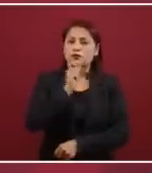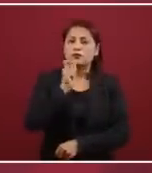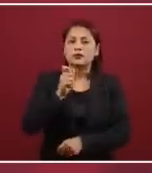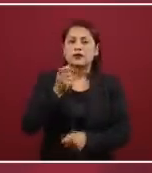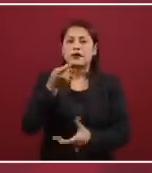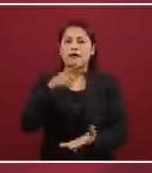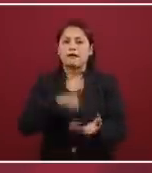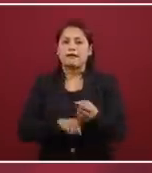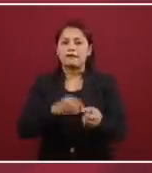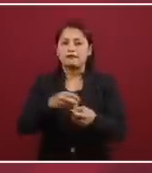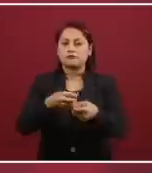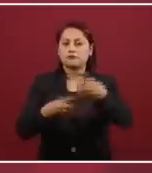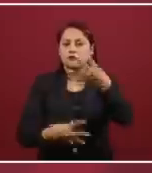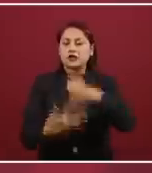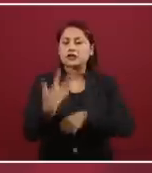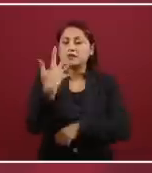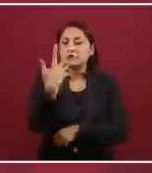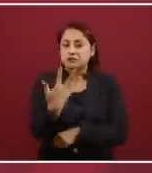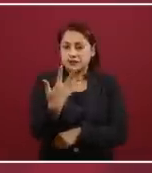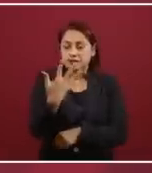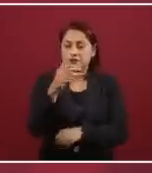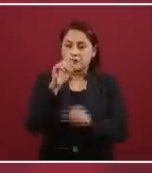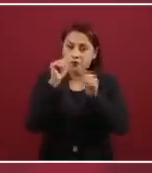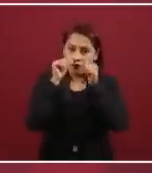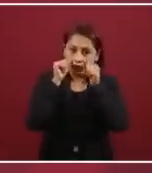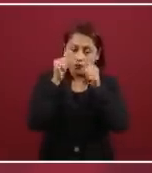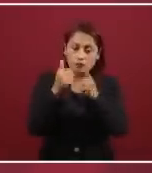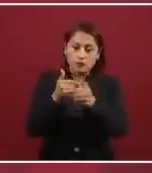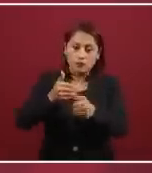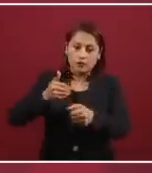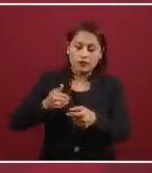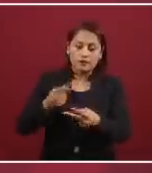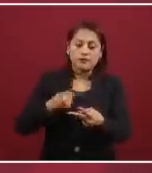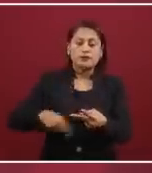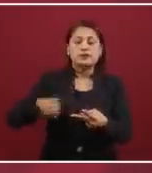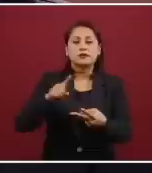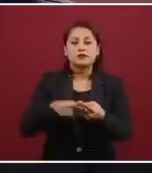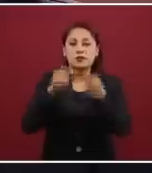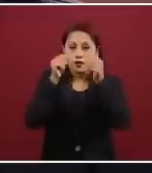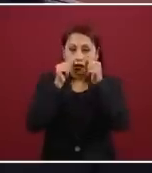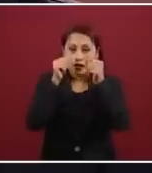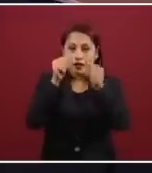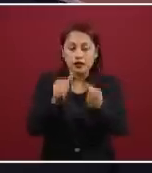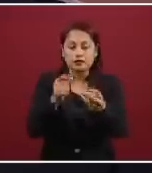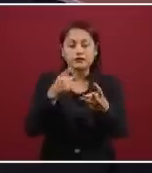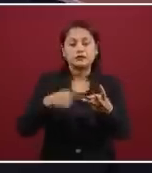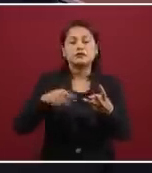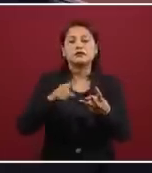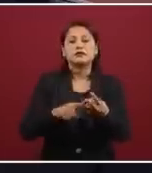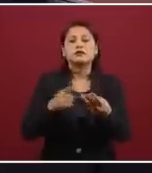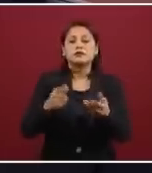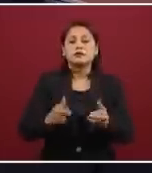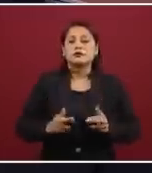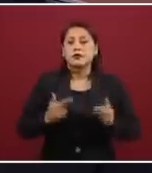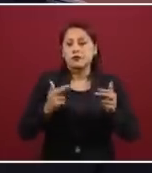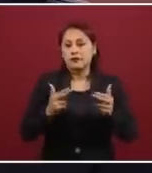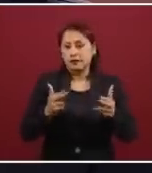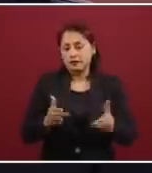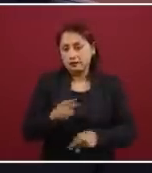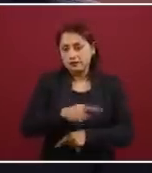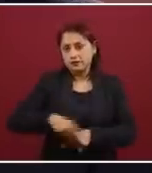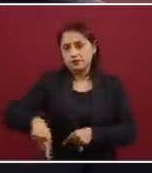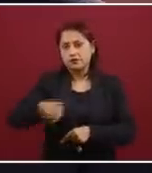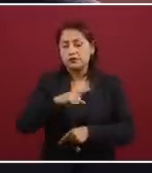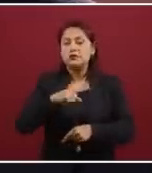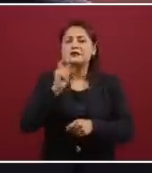prevención, de atención, de rehabilitación, que están encaminados, por un lado, al brindar una capacidad de